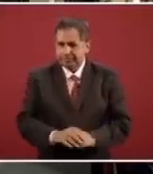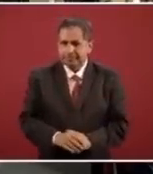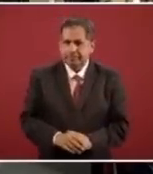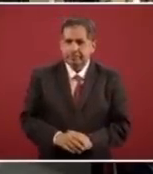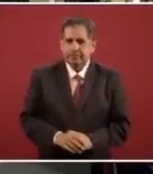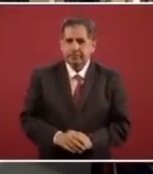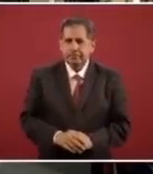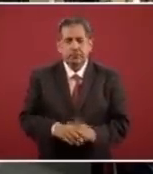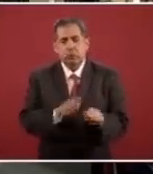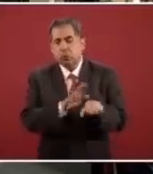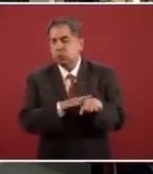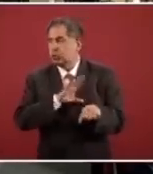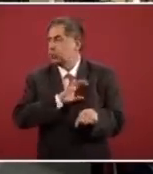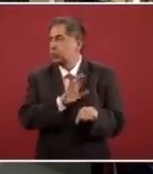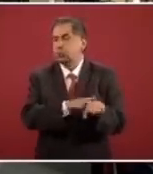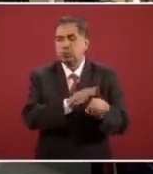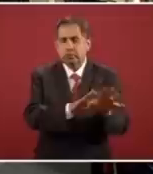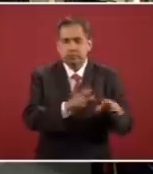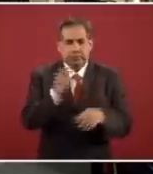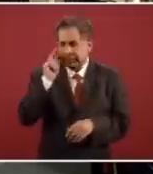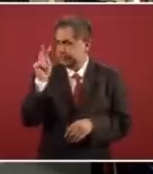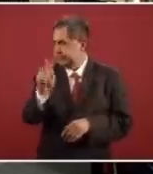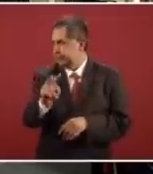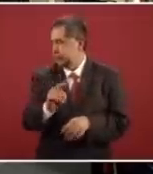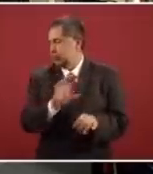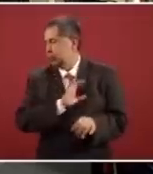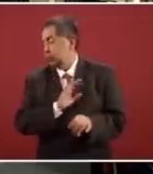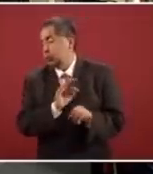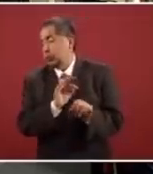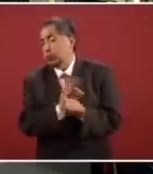¿eh? Sí, es consentido, sí, sí, ahí se ve la…